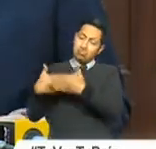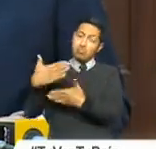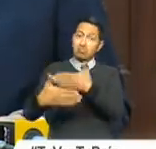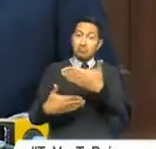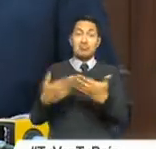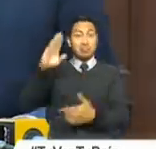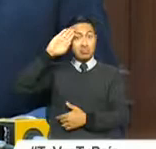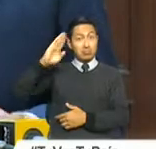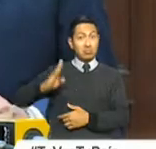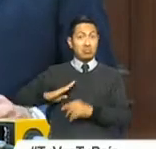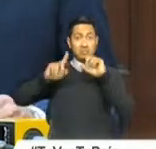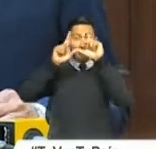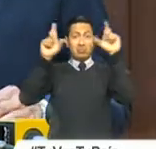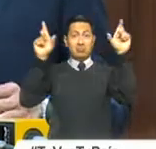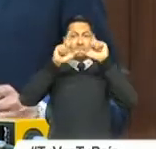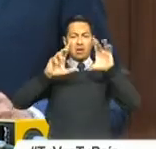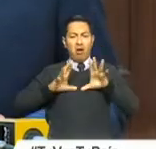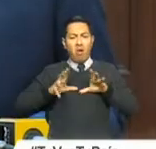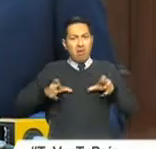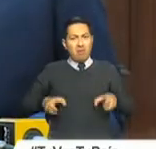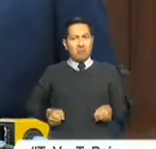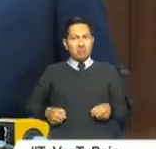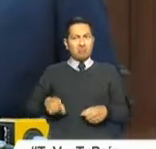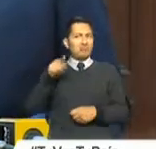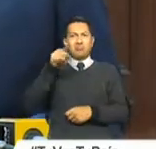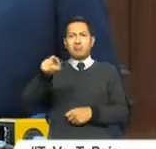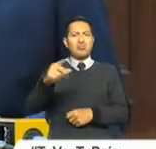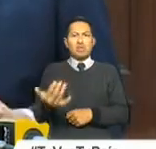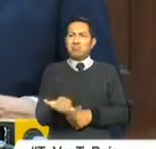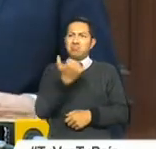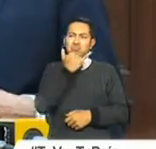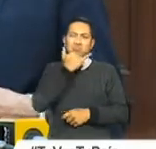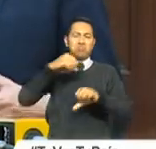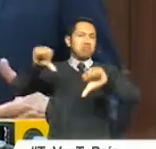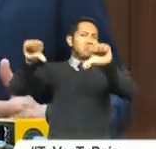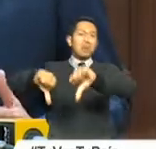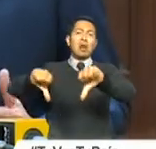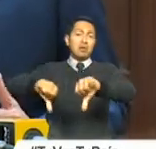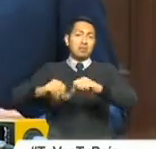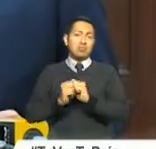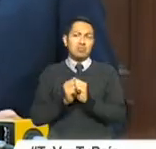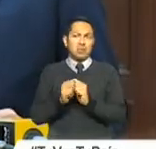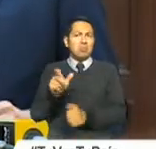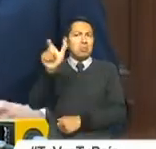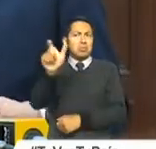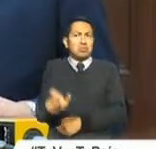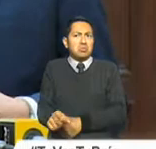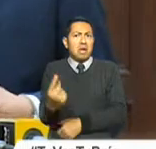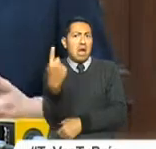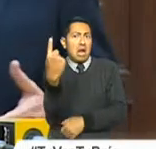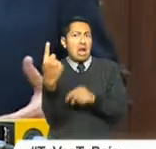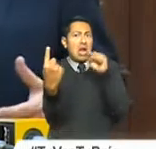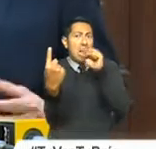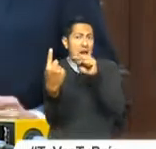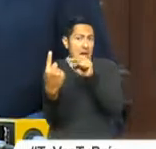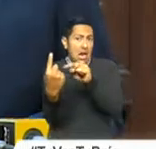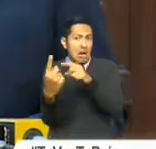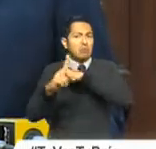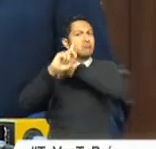corrupta que es la empresa Odebrecht, en donde hay un delator que busca reducir su